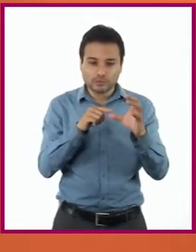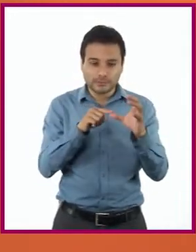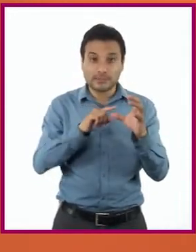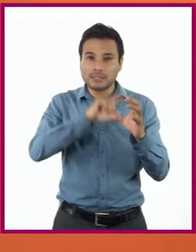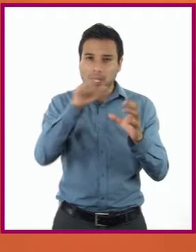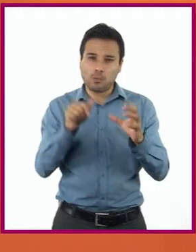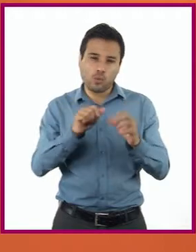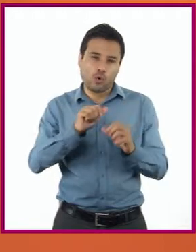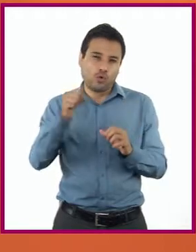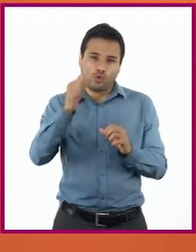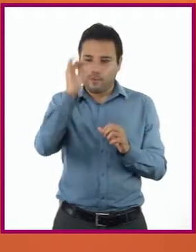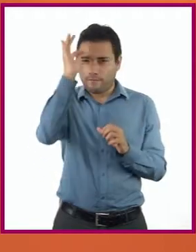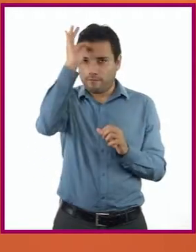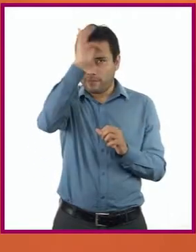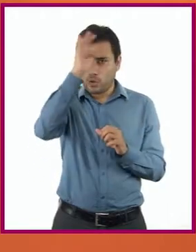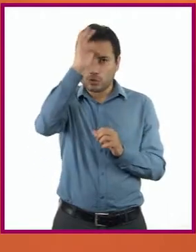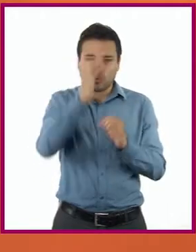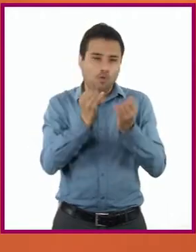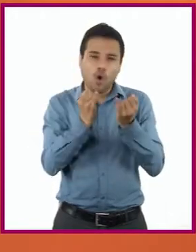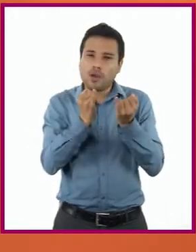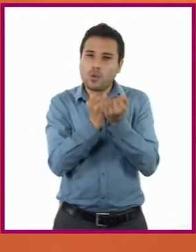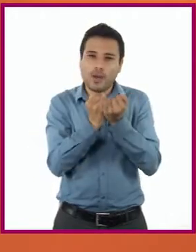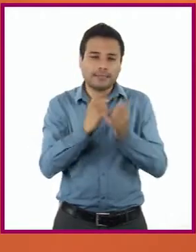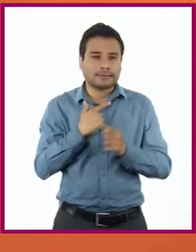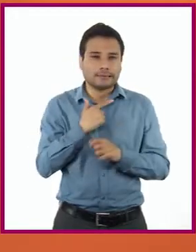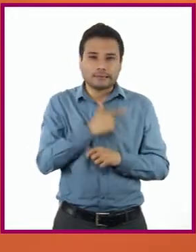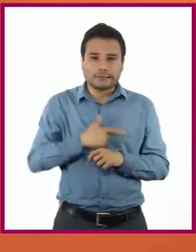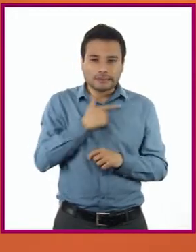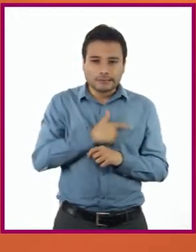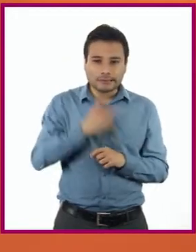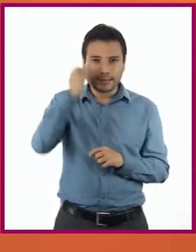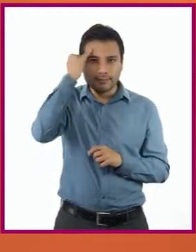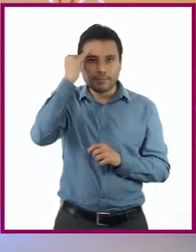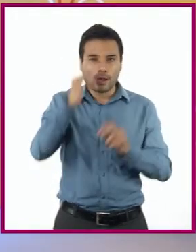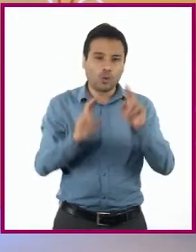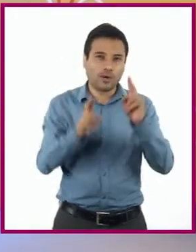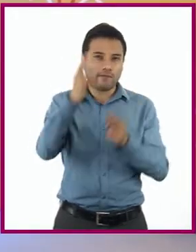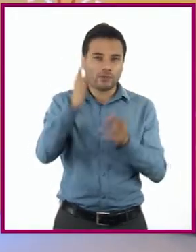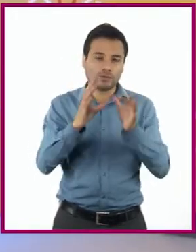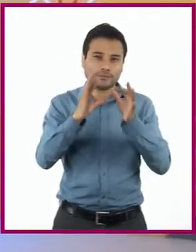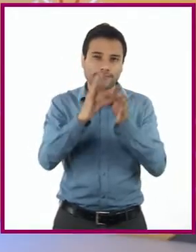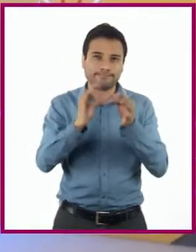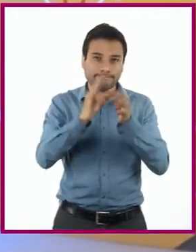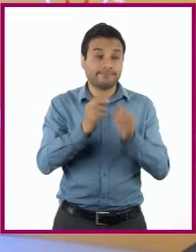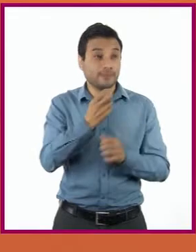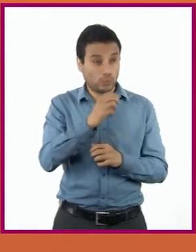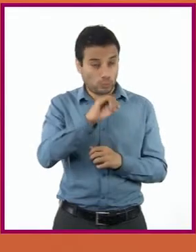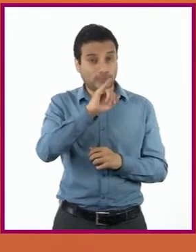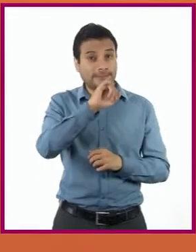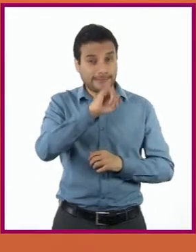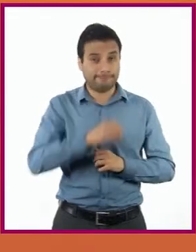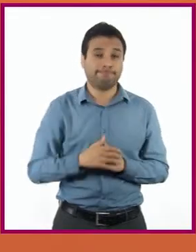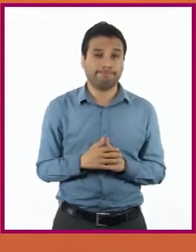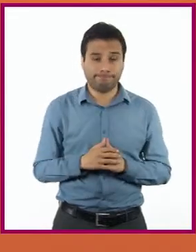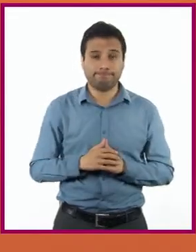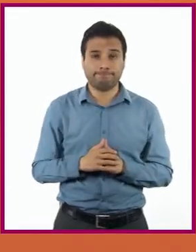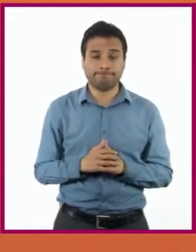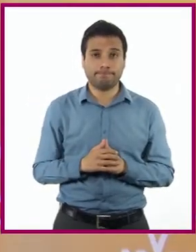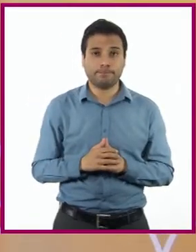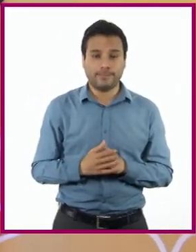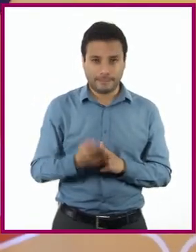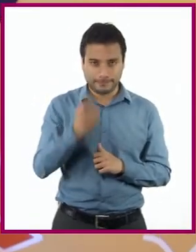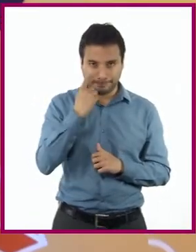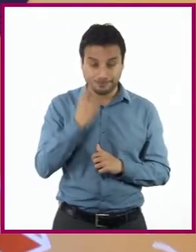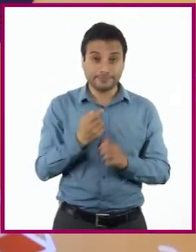varios filósofos posteriores a él para plantear sus ideas del universo. Es correcto, Leslie.